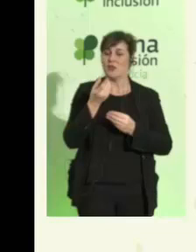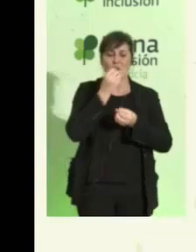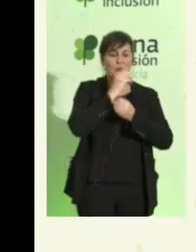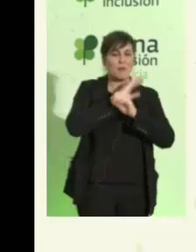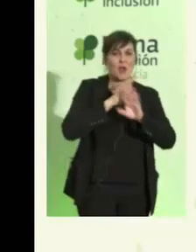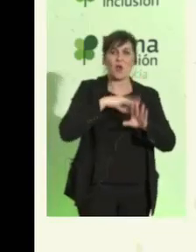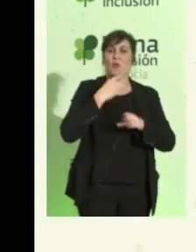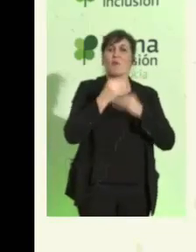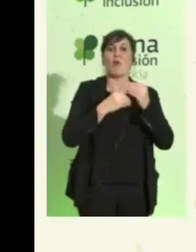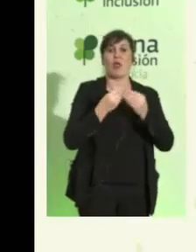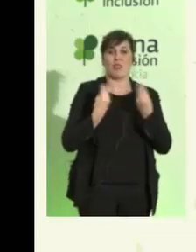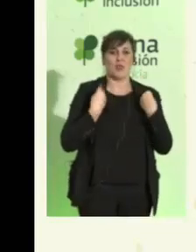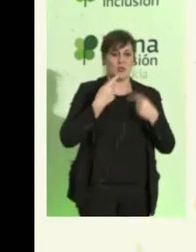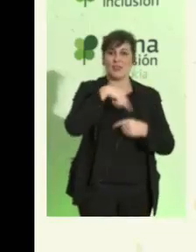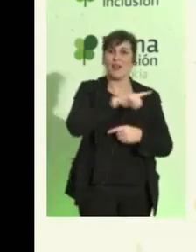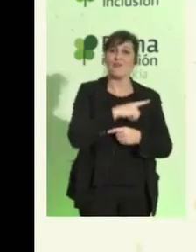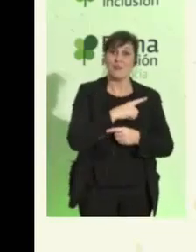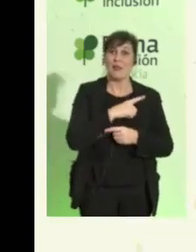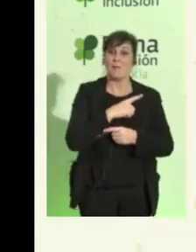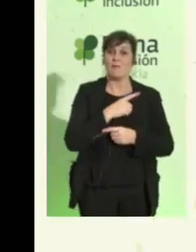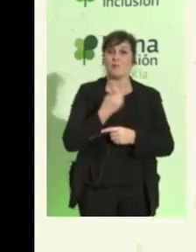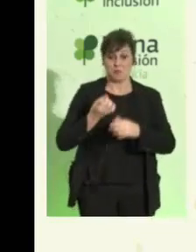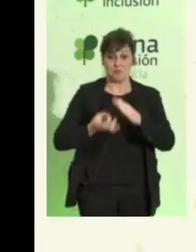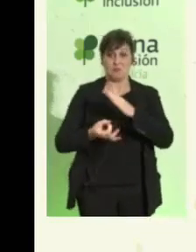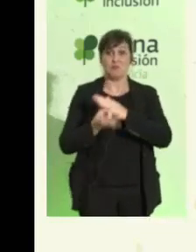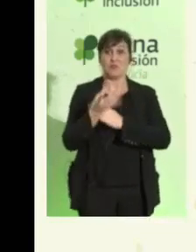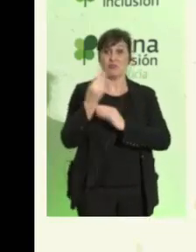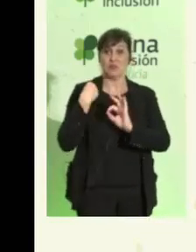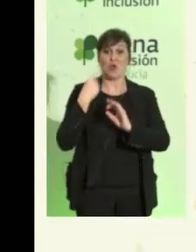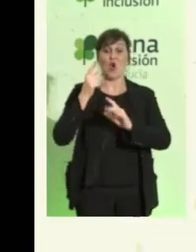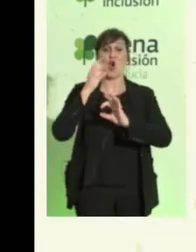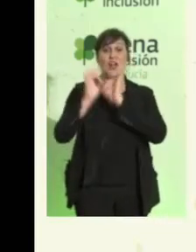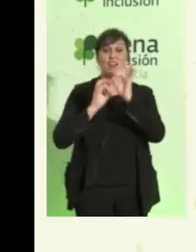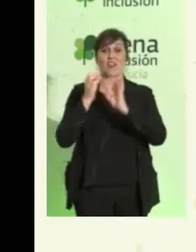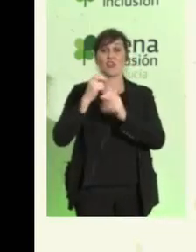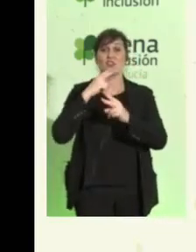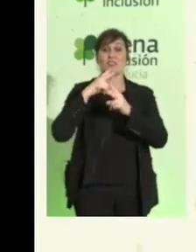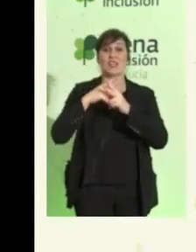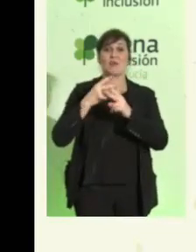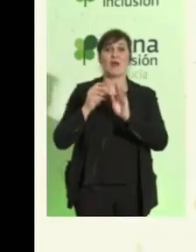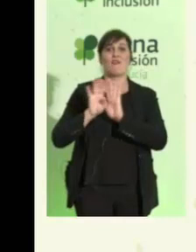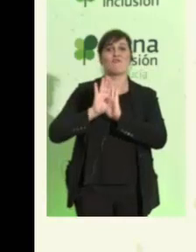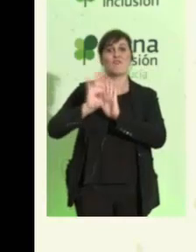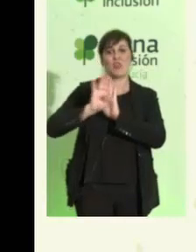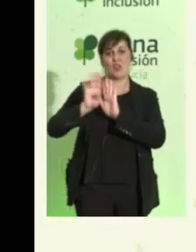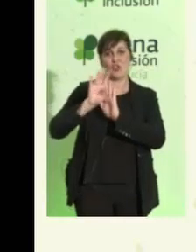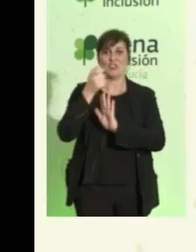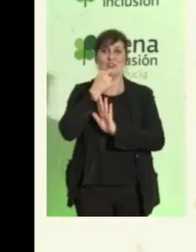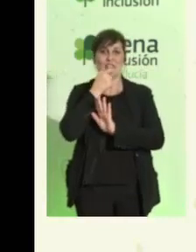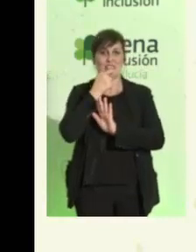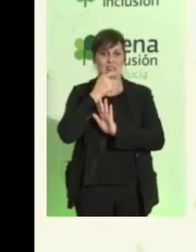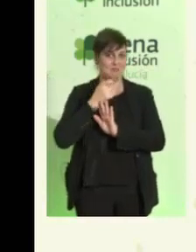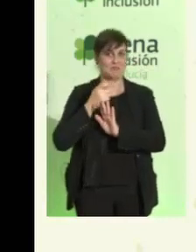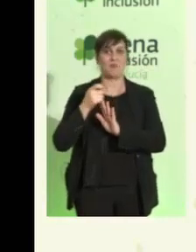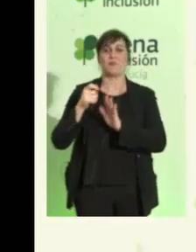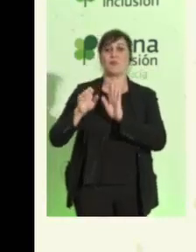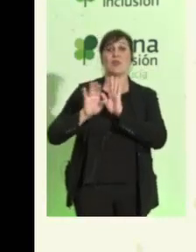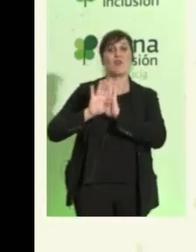una organización, la organización se llama Neighbors, Vecinos, y decimos, vamos a empezar algo desde